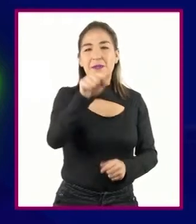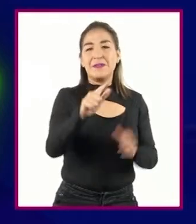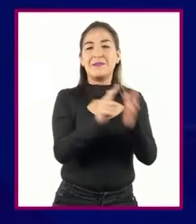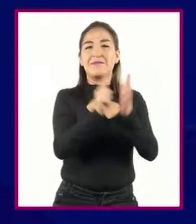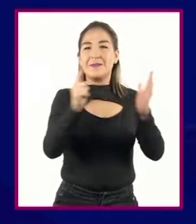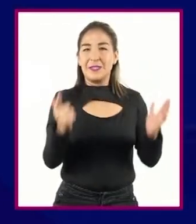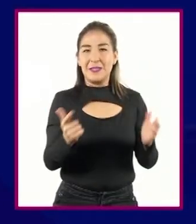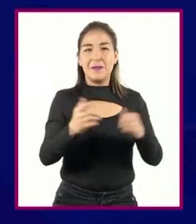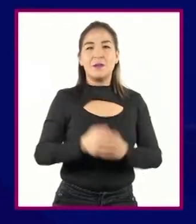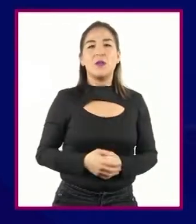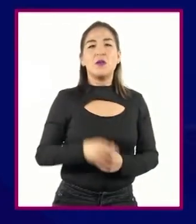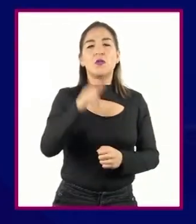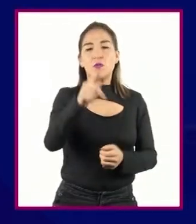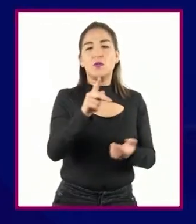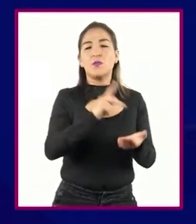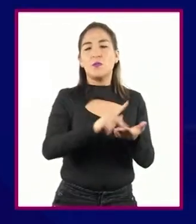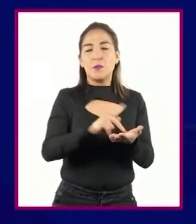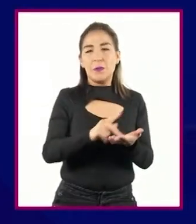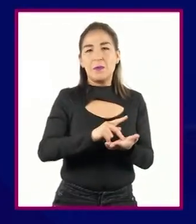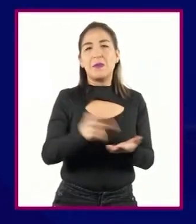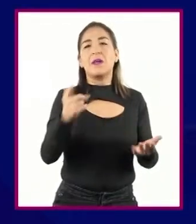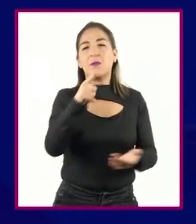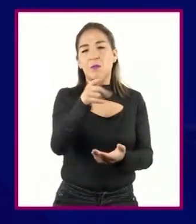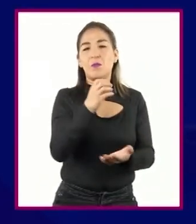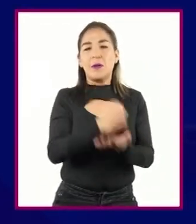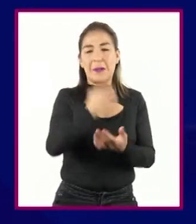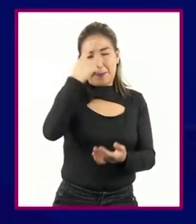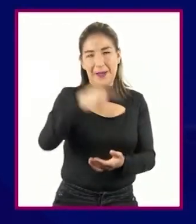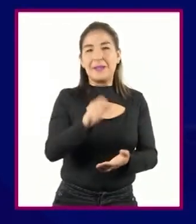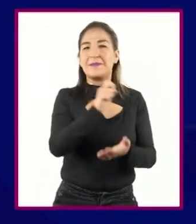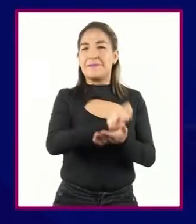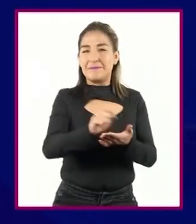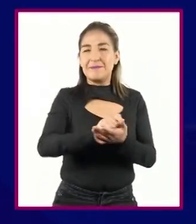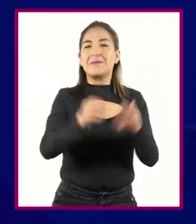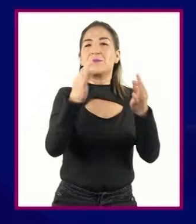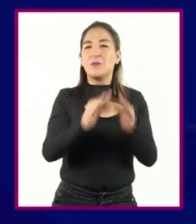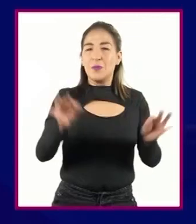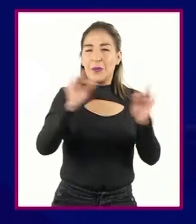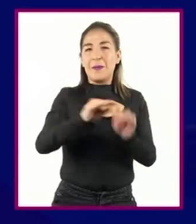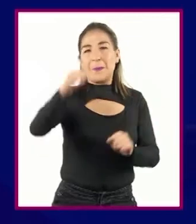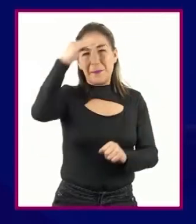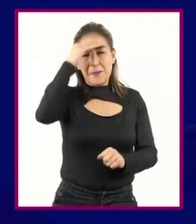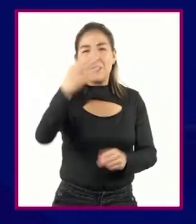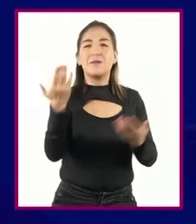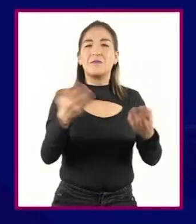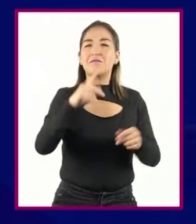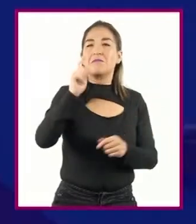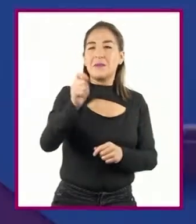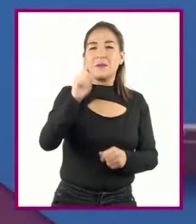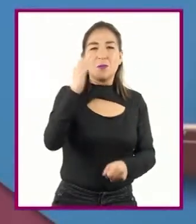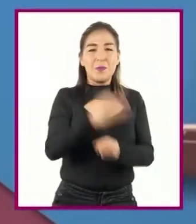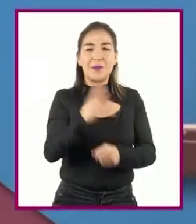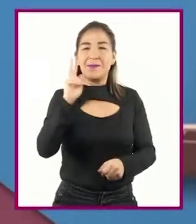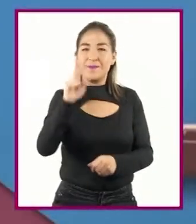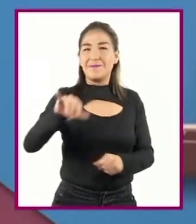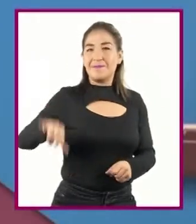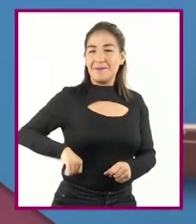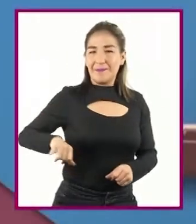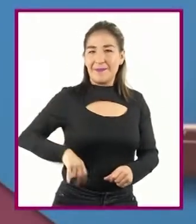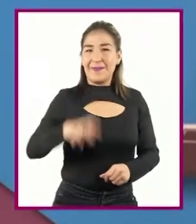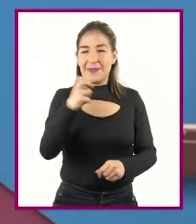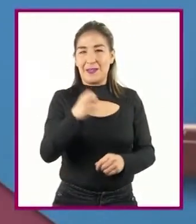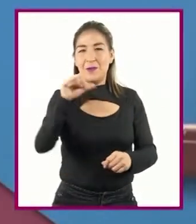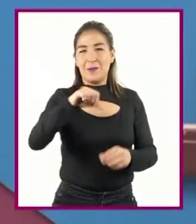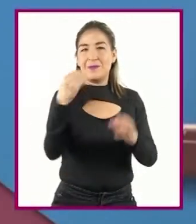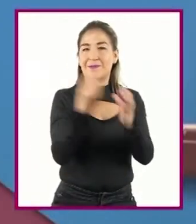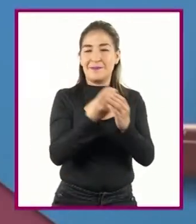libreta y un bolígrafo para escribir las ideas principales, preguntas y reflexiones que se presenten a lo largo de la